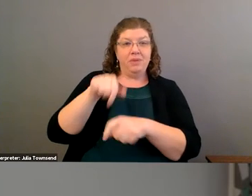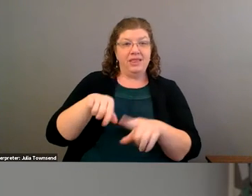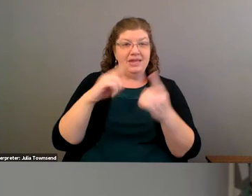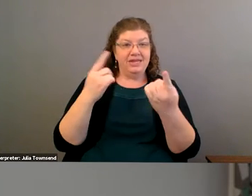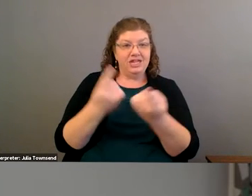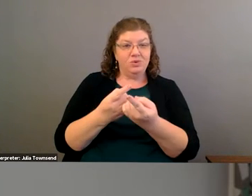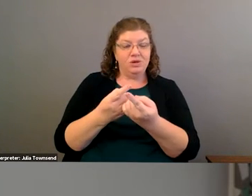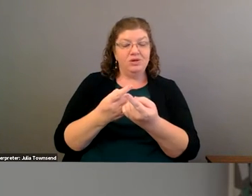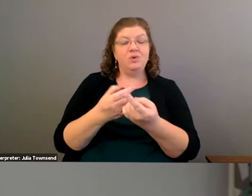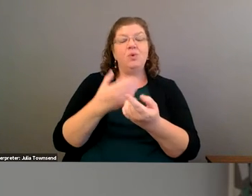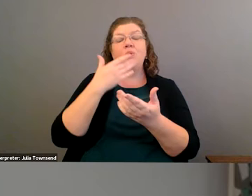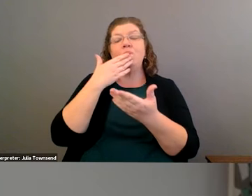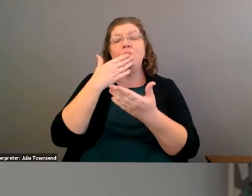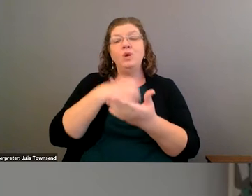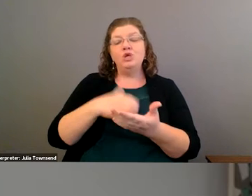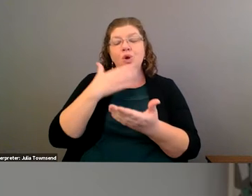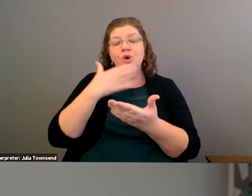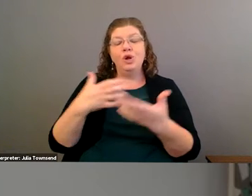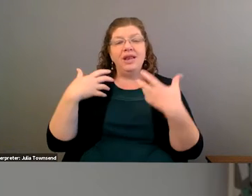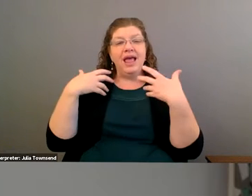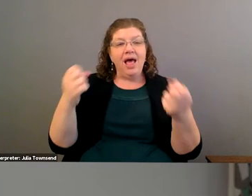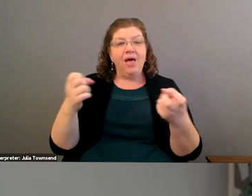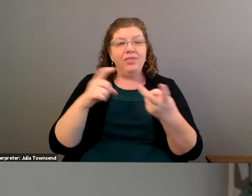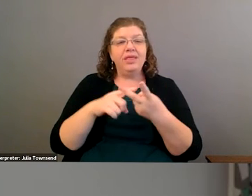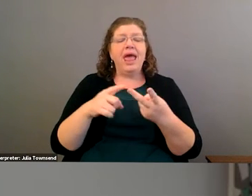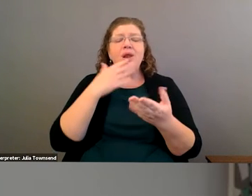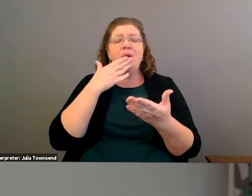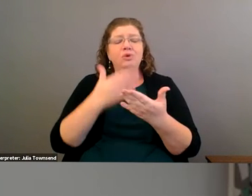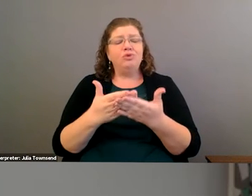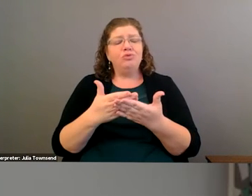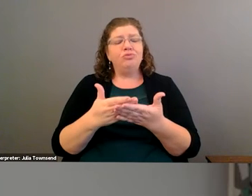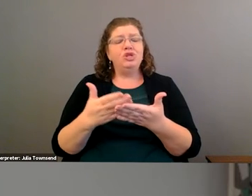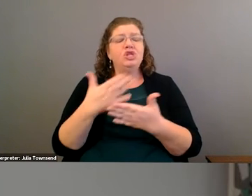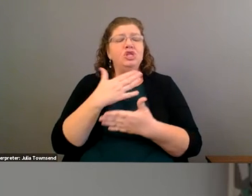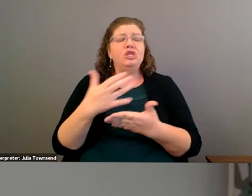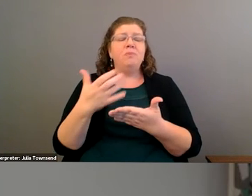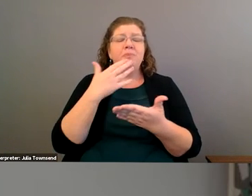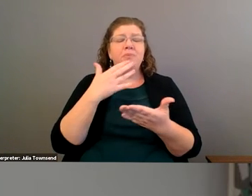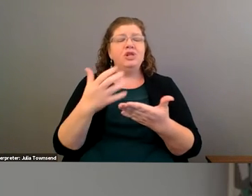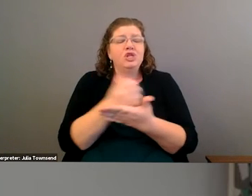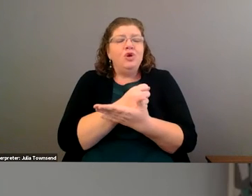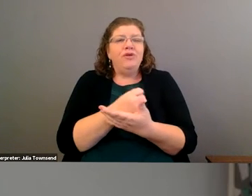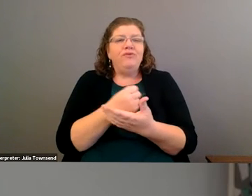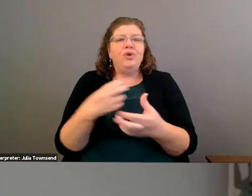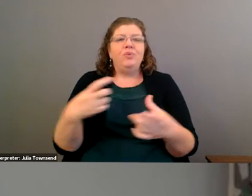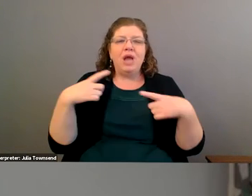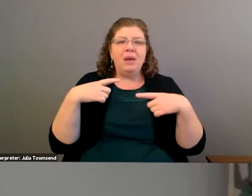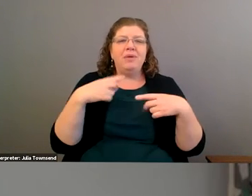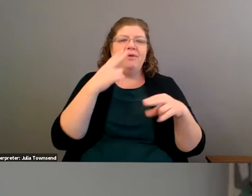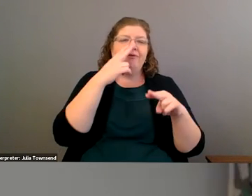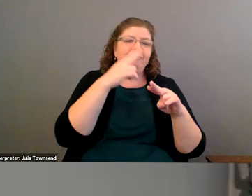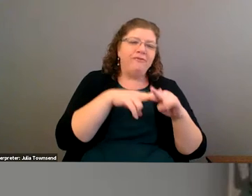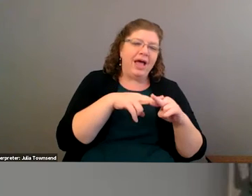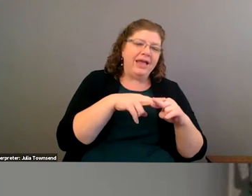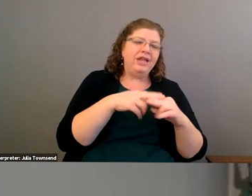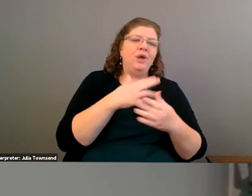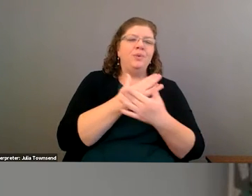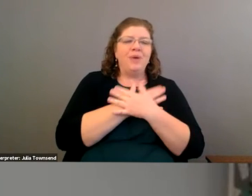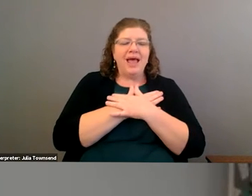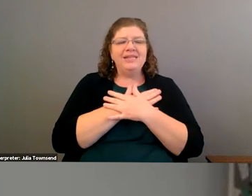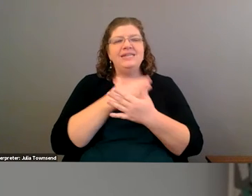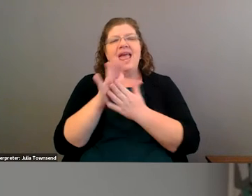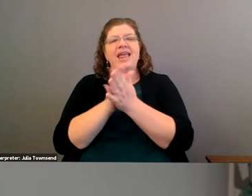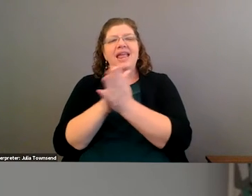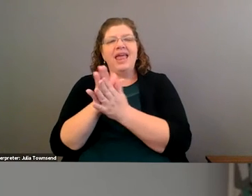el distrito escolar. Le deseamos muy buena salud y un buen retiro lleno de buenas aventuras, diversión y, por supuesto,